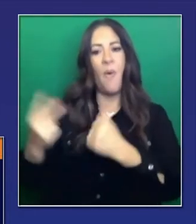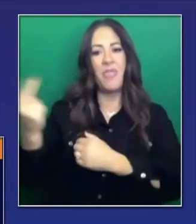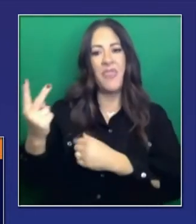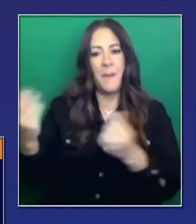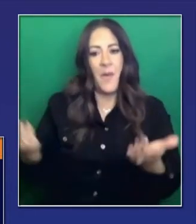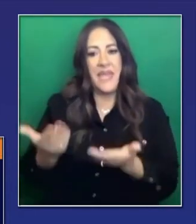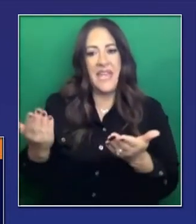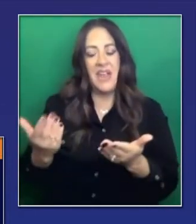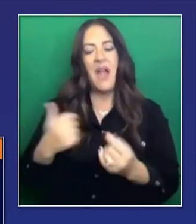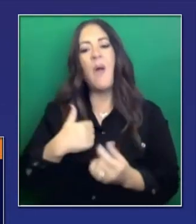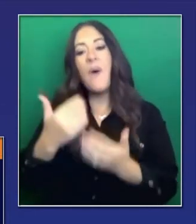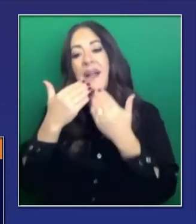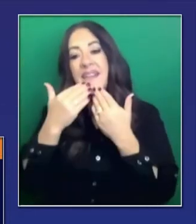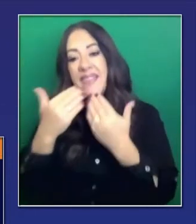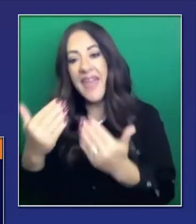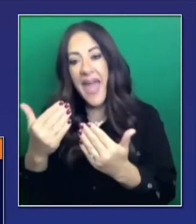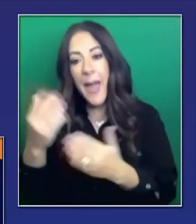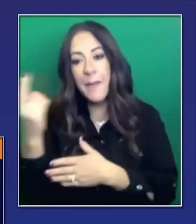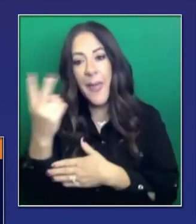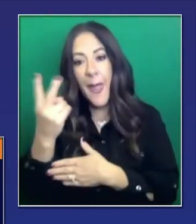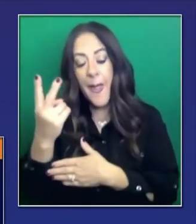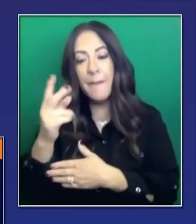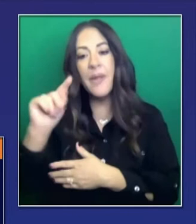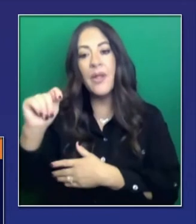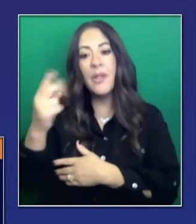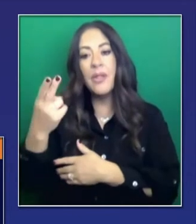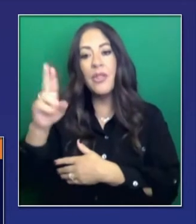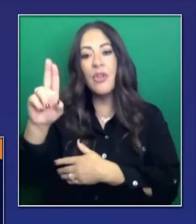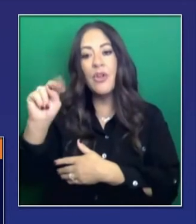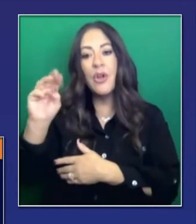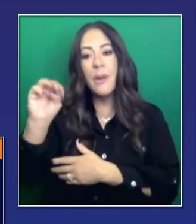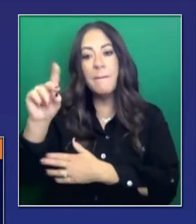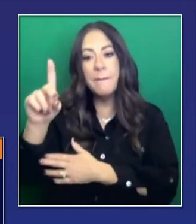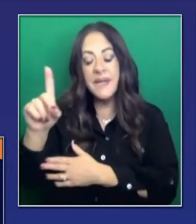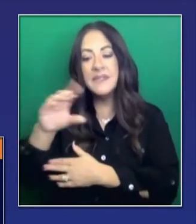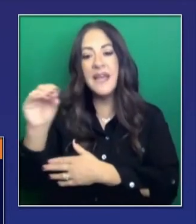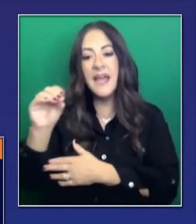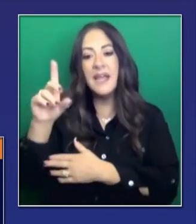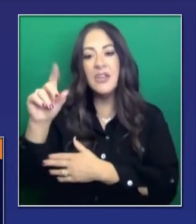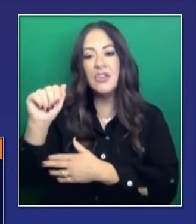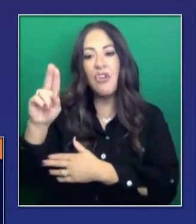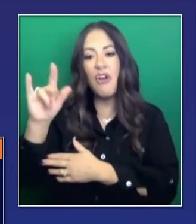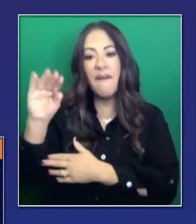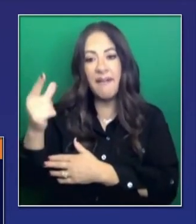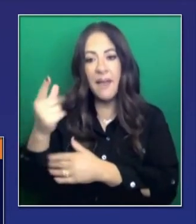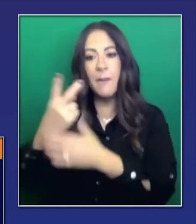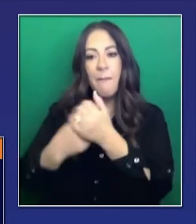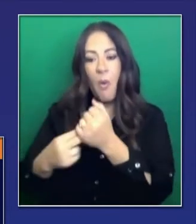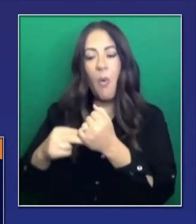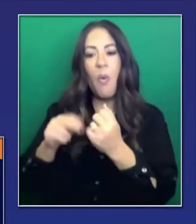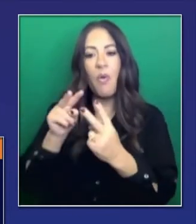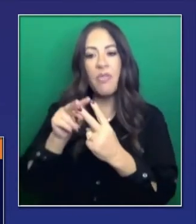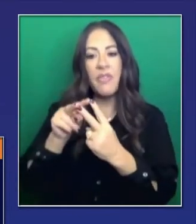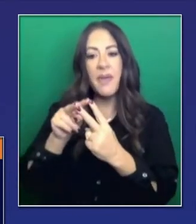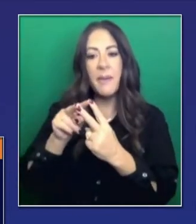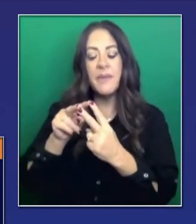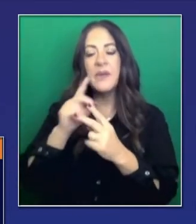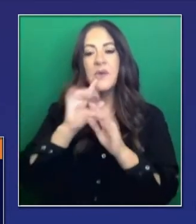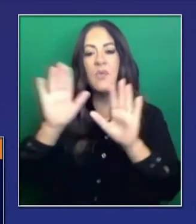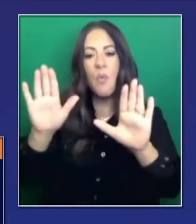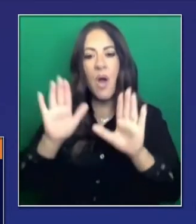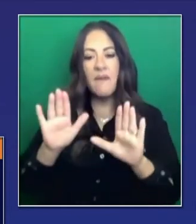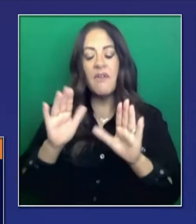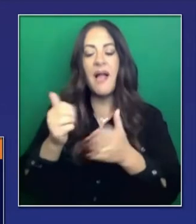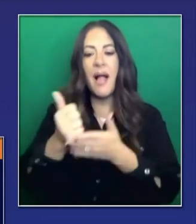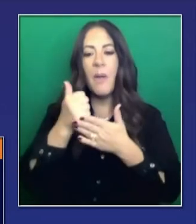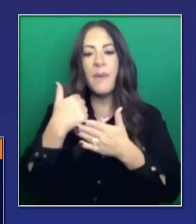las gracias muy públicamente por su liderazgo, su devoción a la causa de reabrir sin riesgo nuestras